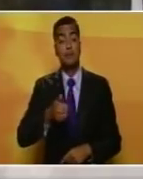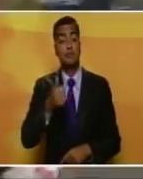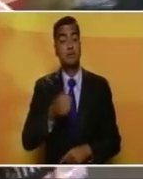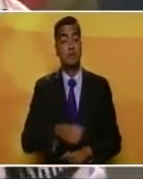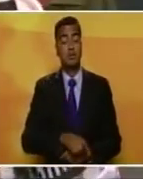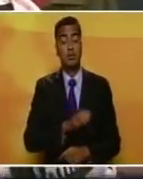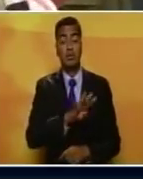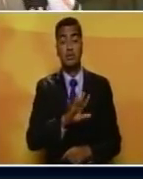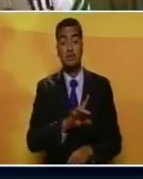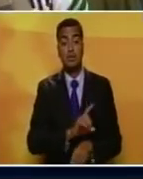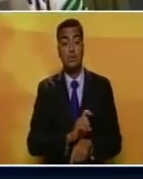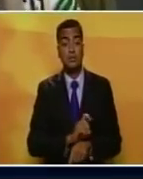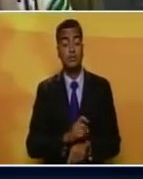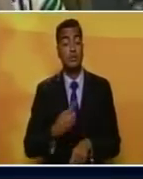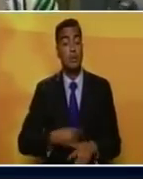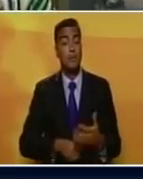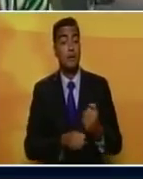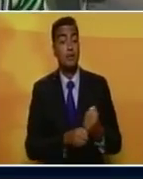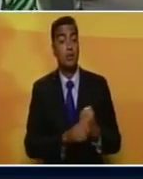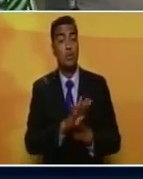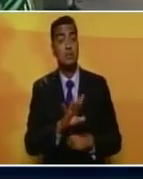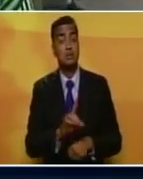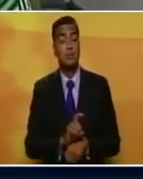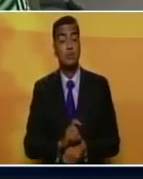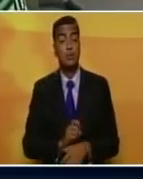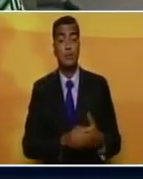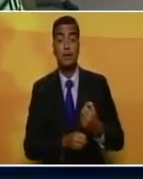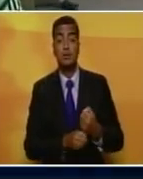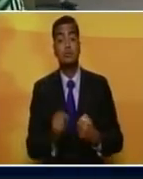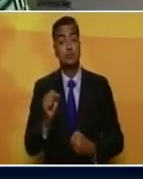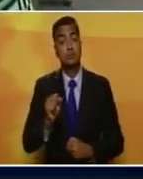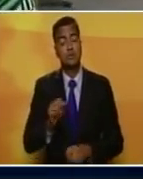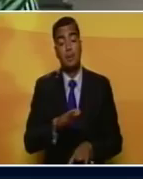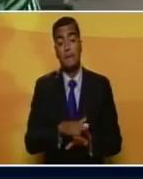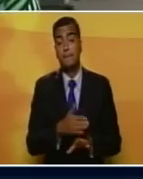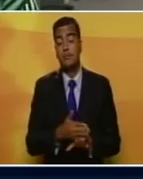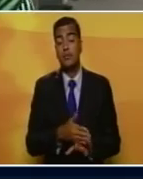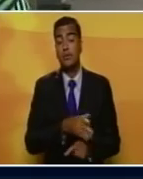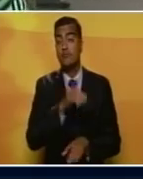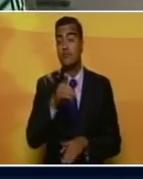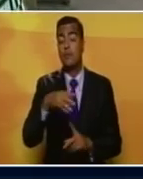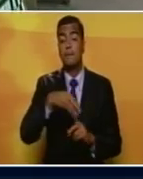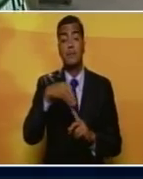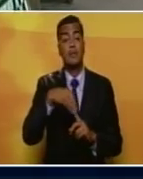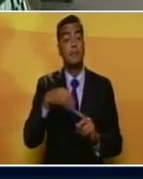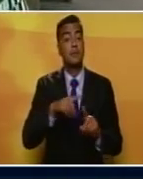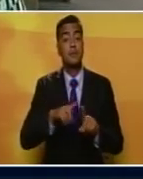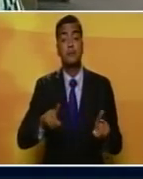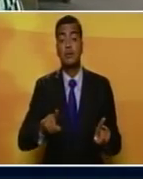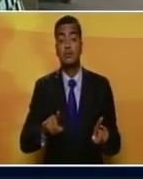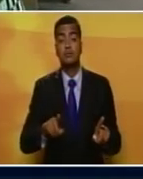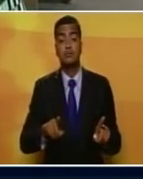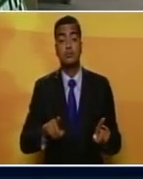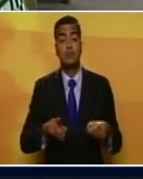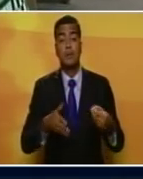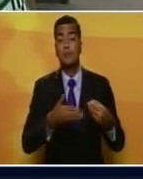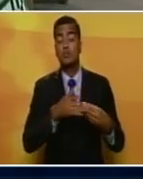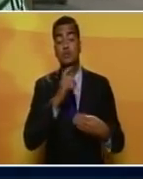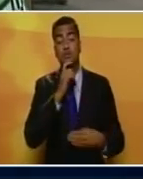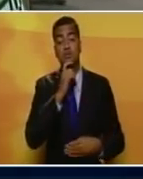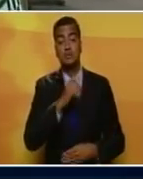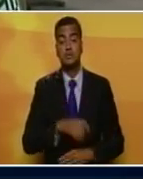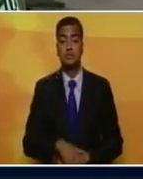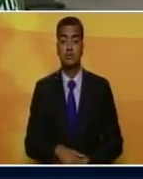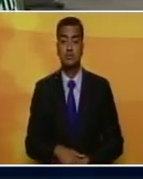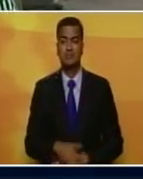convocado por 48 horas. Como media hora esperando. ¿Normalmente espera cuánto tiempo? 10 minutos. Para